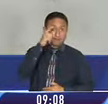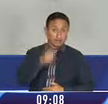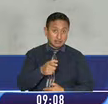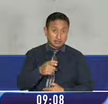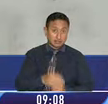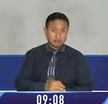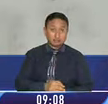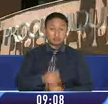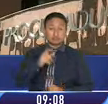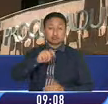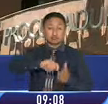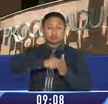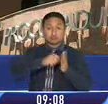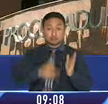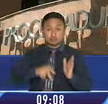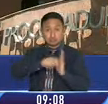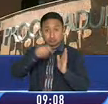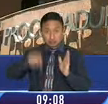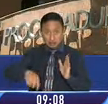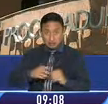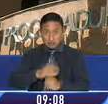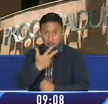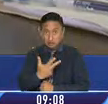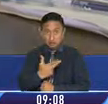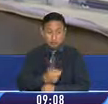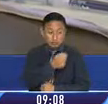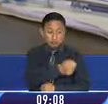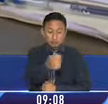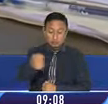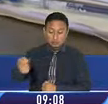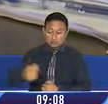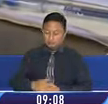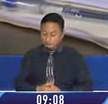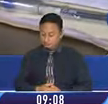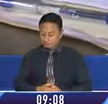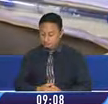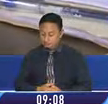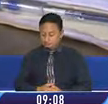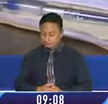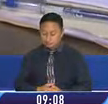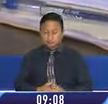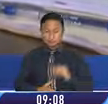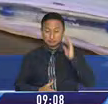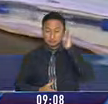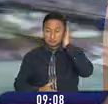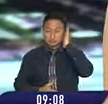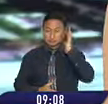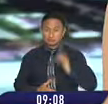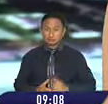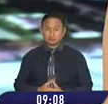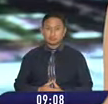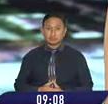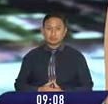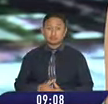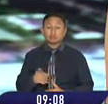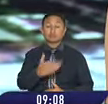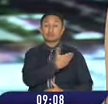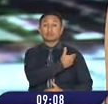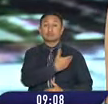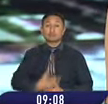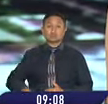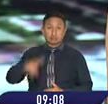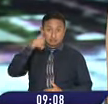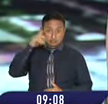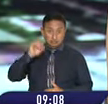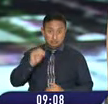Fiscalía, Contraloría y Procuraduría General del Estado. Informó Javier Rosero. Y el presidente Guillermo